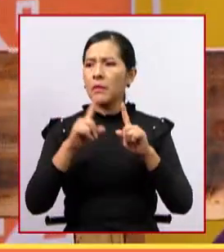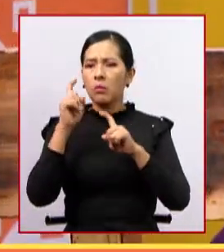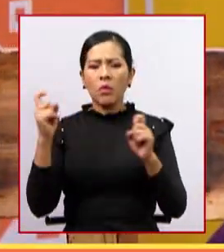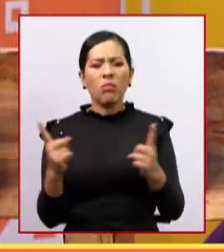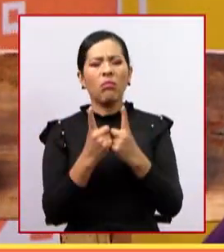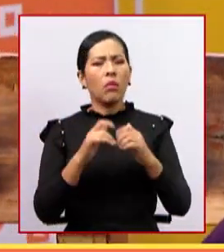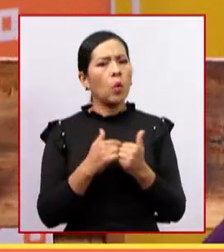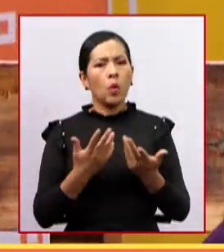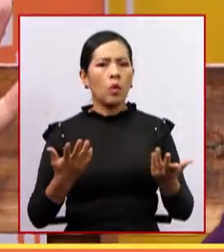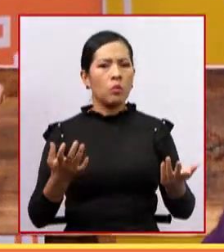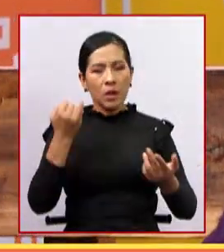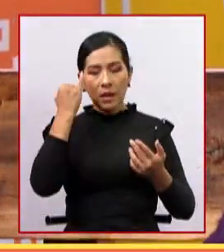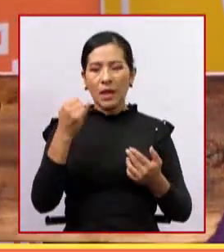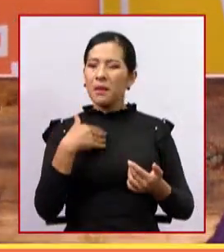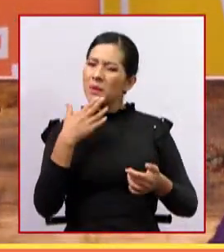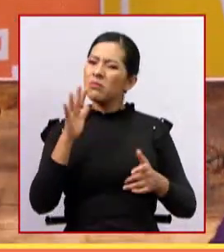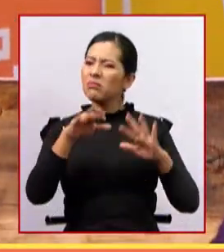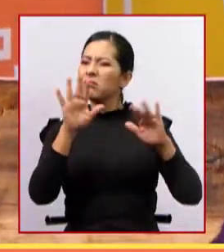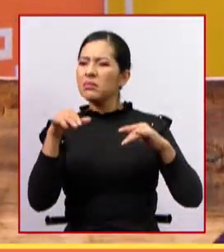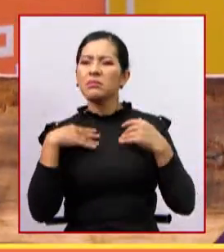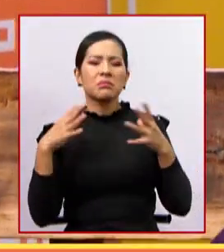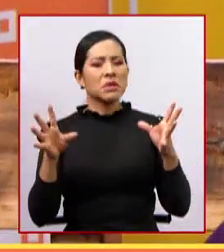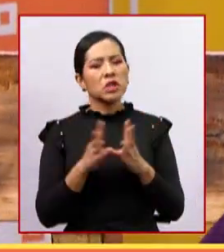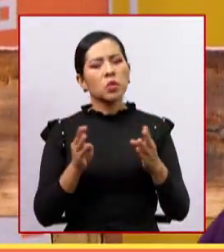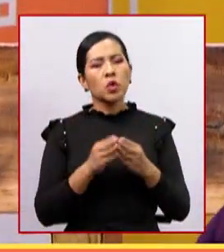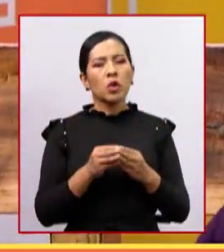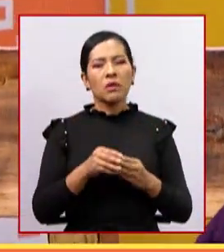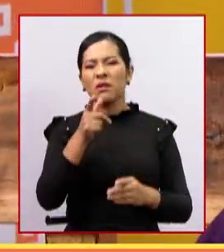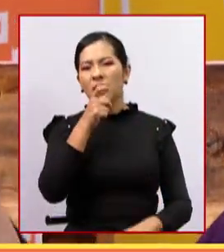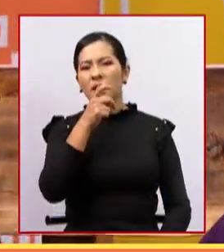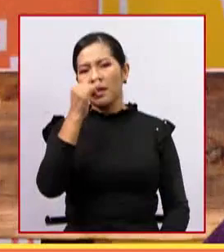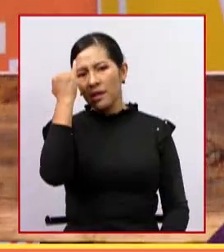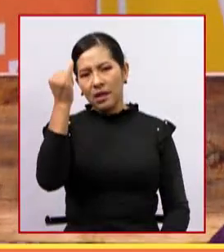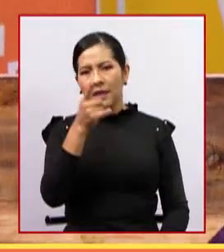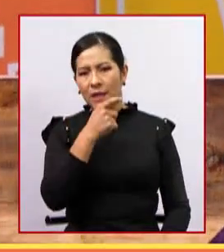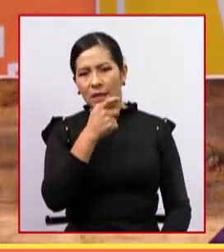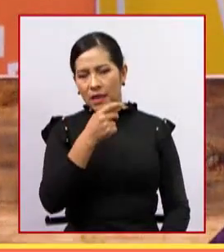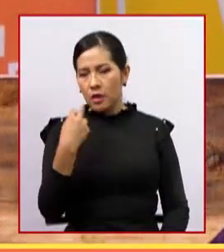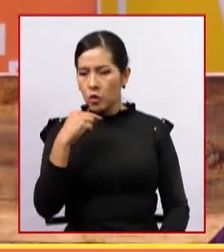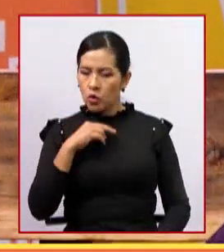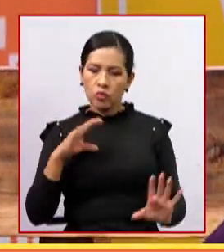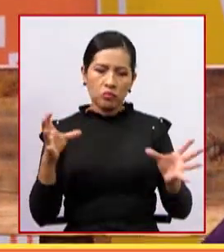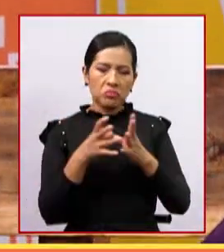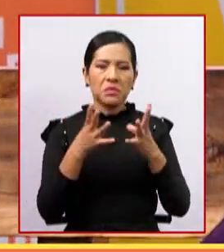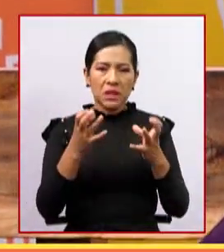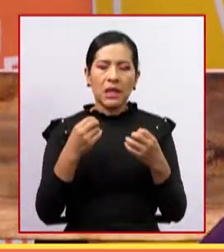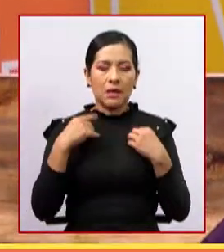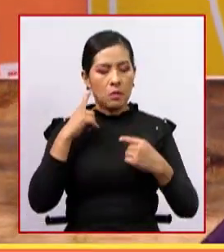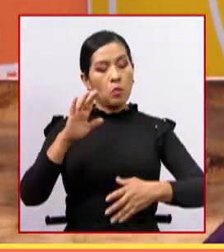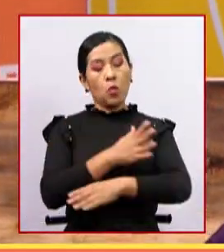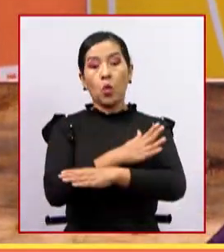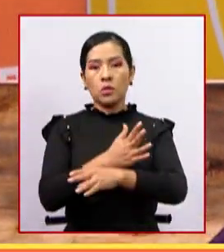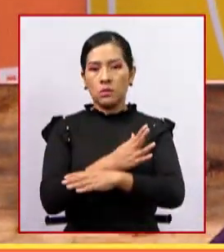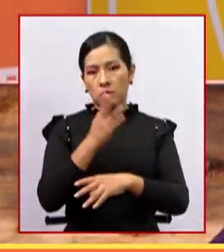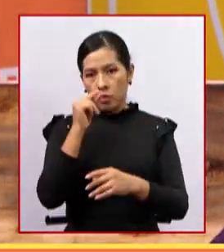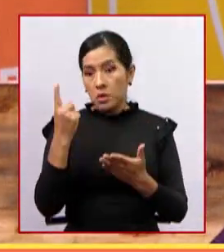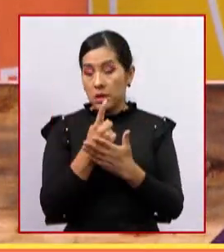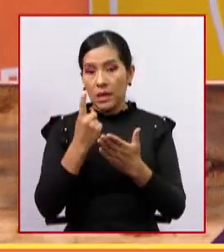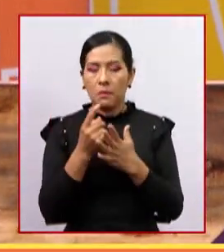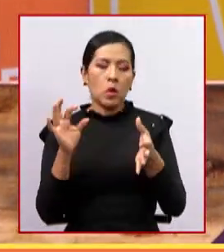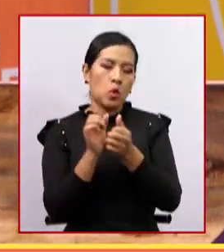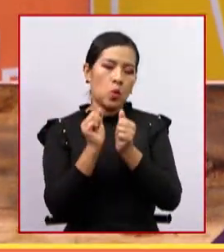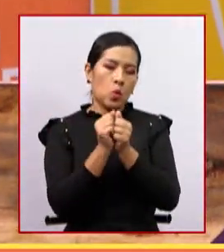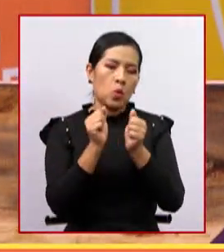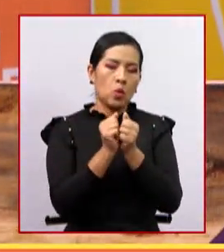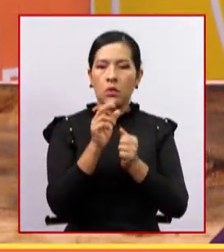la idea que dijo, bueno, ¿saben qué? Nos vamos a reunir para entre nosotras hacer un recital. Porque no es que constantemente están